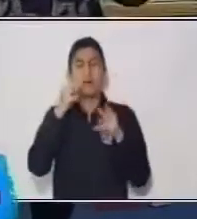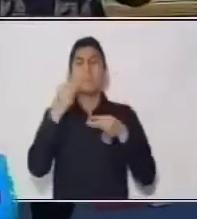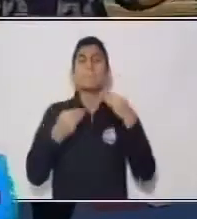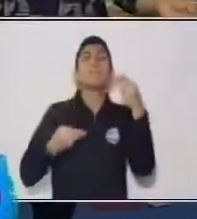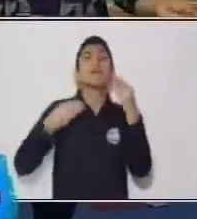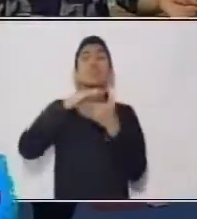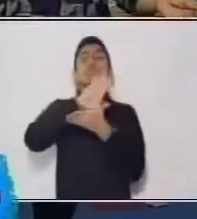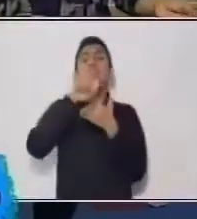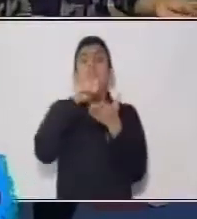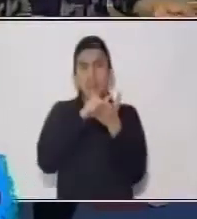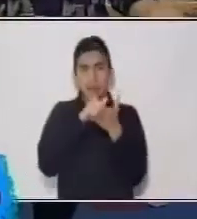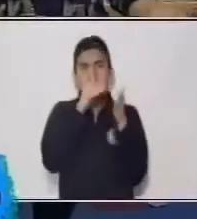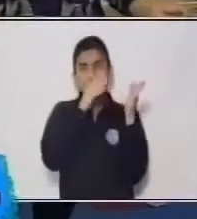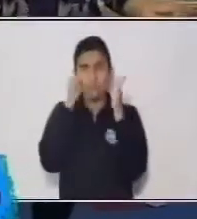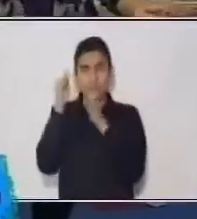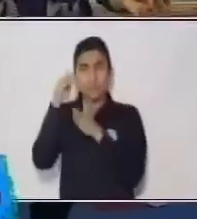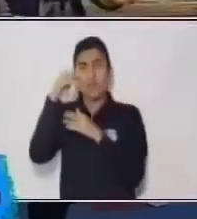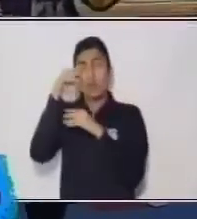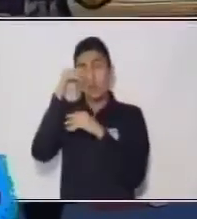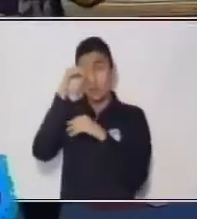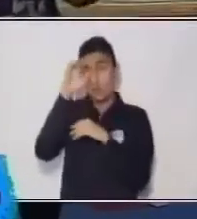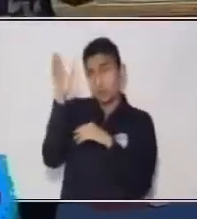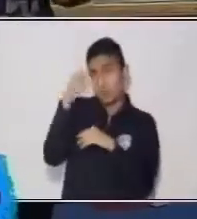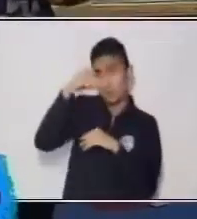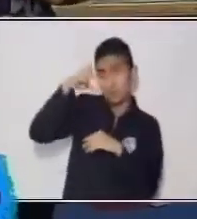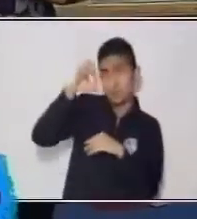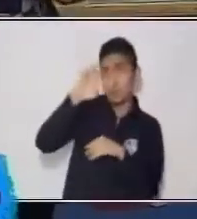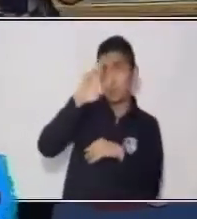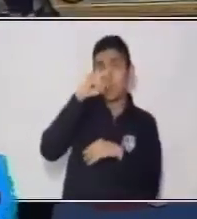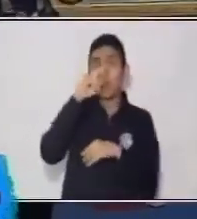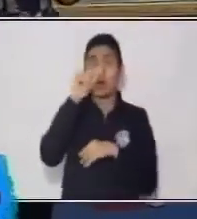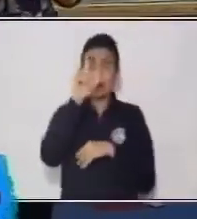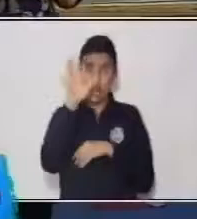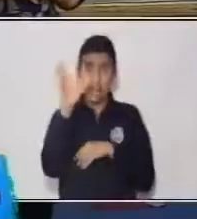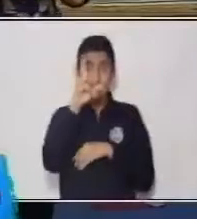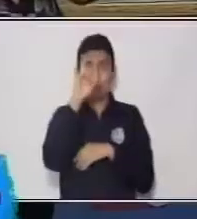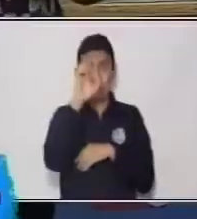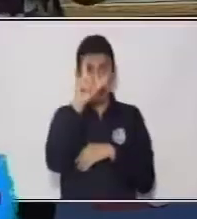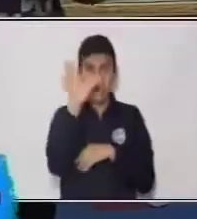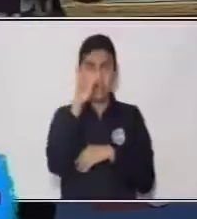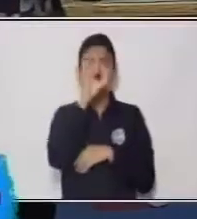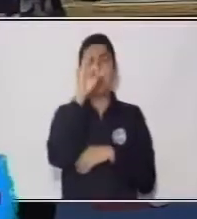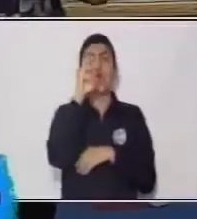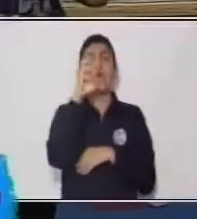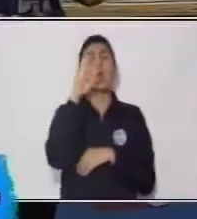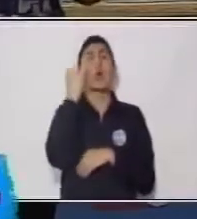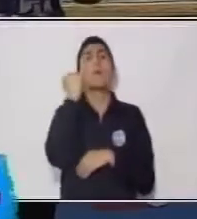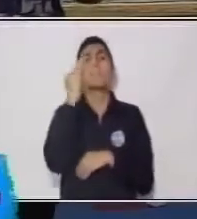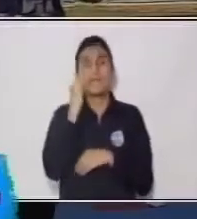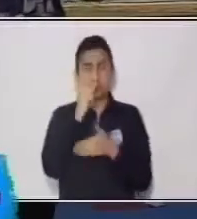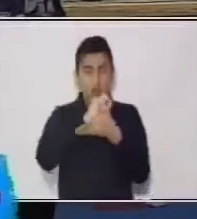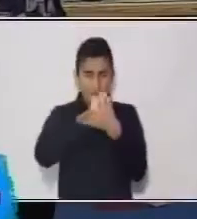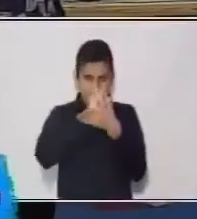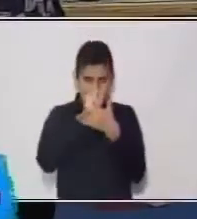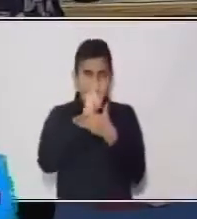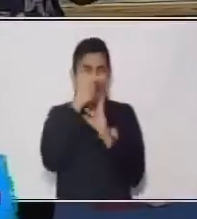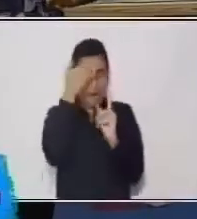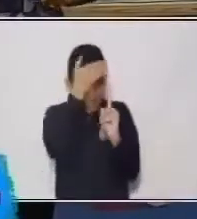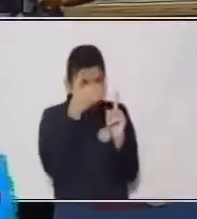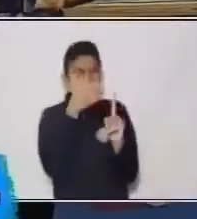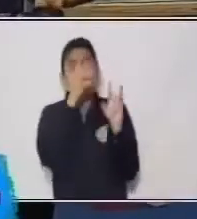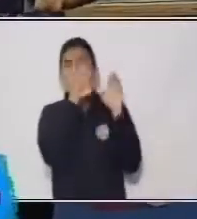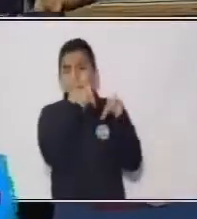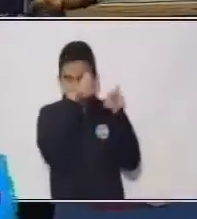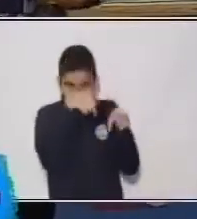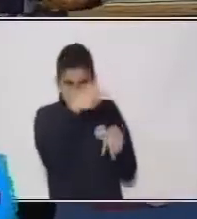Comercio, dice la obra de Miguel Ángel Asturias, que tenía muchos indigentes. Ahí habían personas, que no